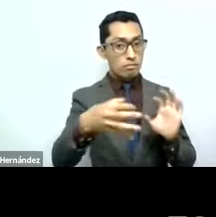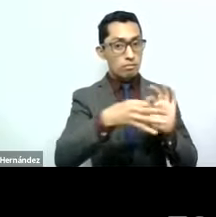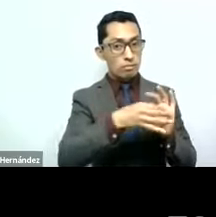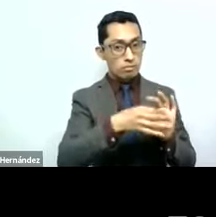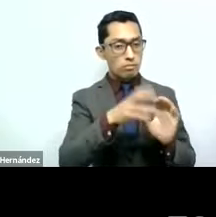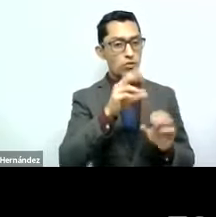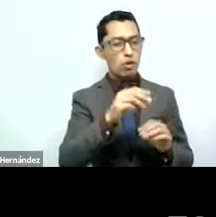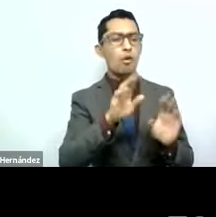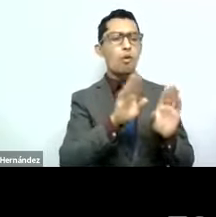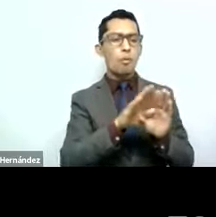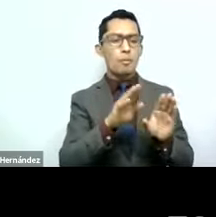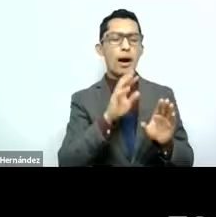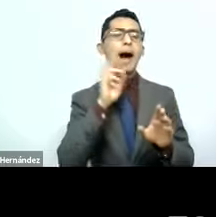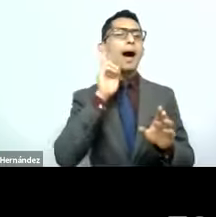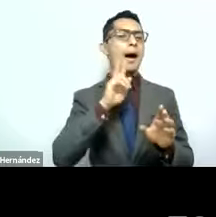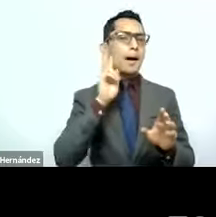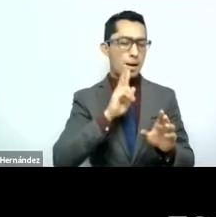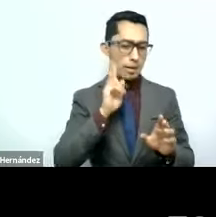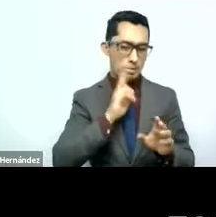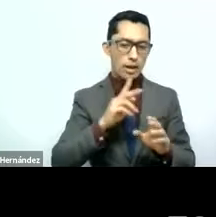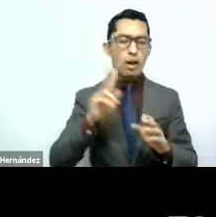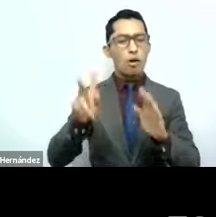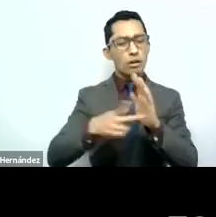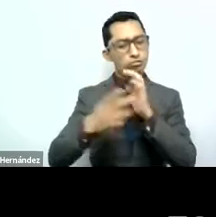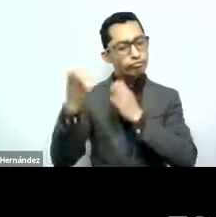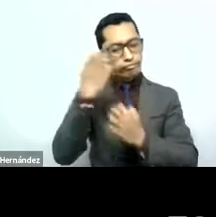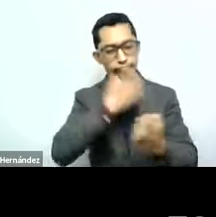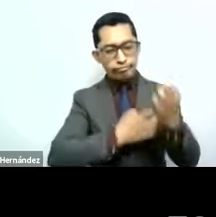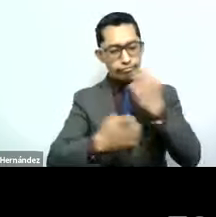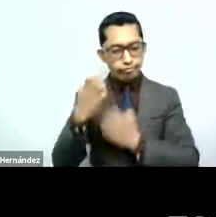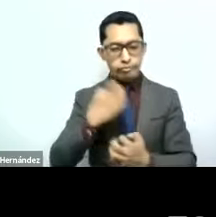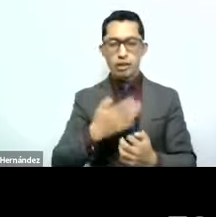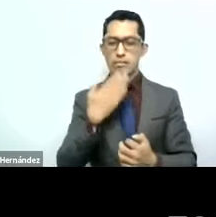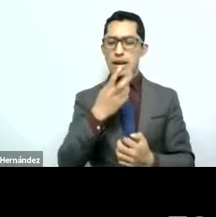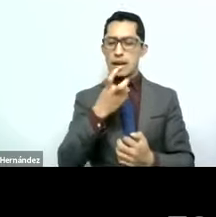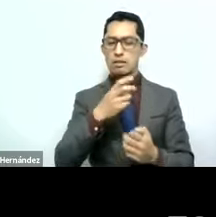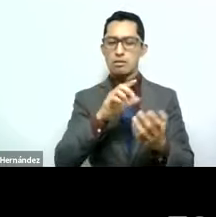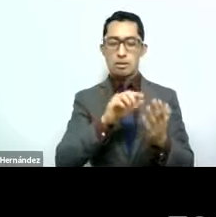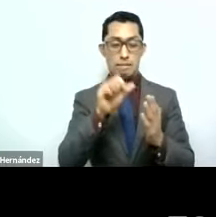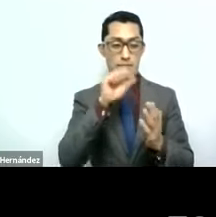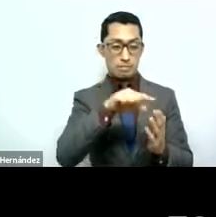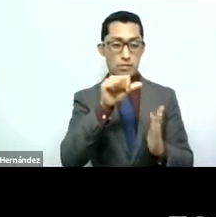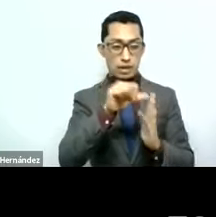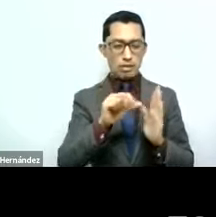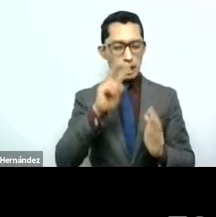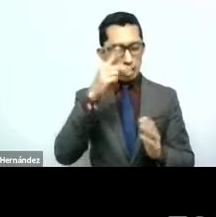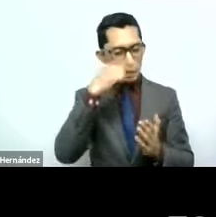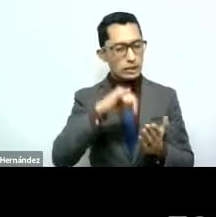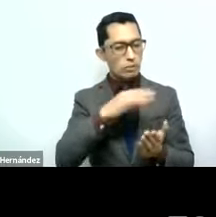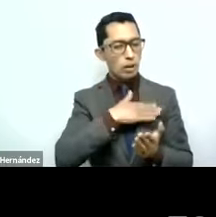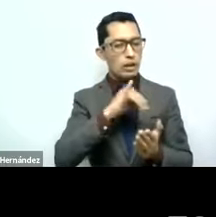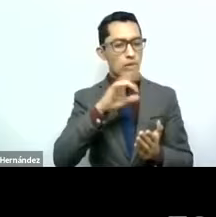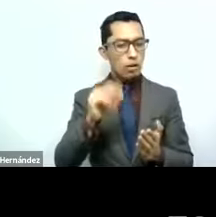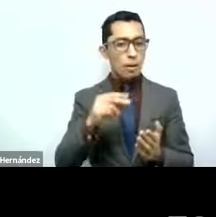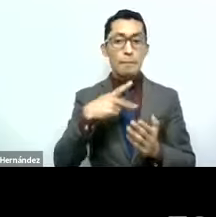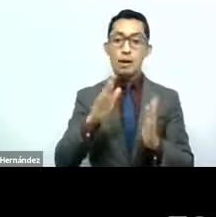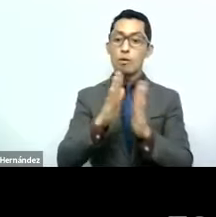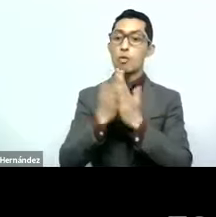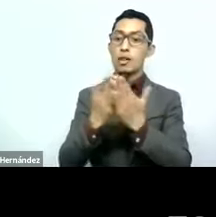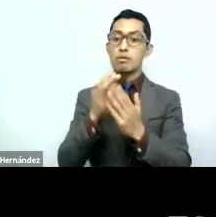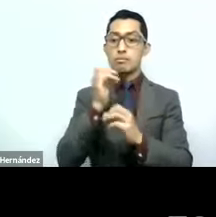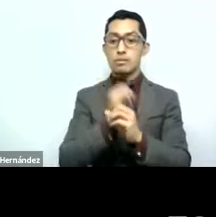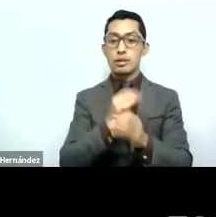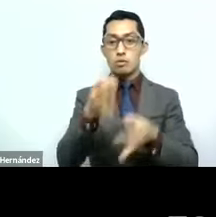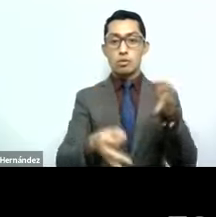de igualdad para analizar si persigue si es objetiva y razonable. Pero aquí el cuaderno pues da cuenta de que